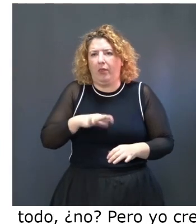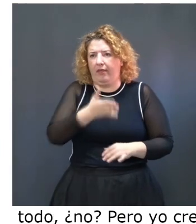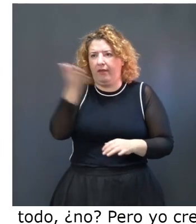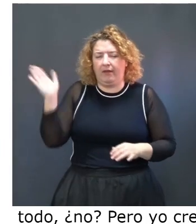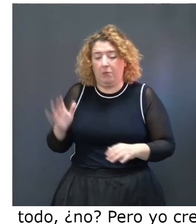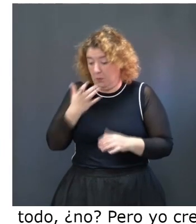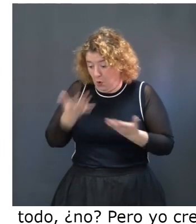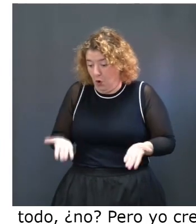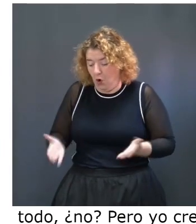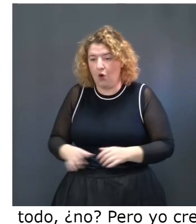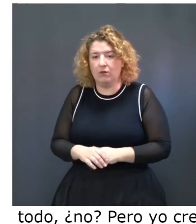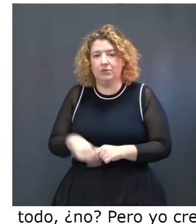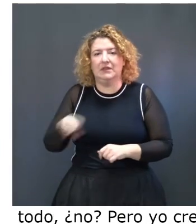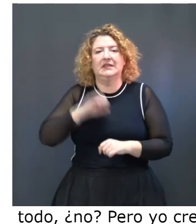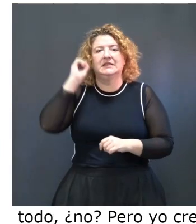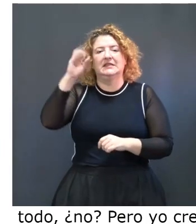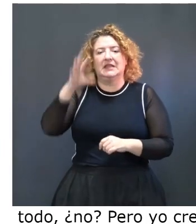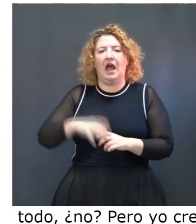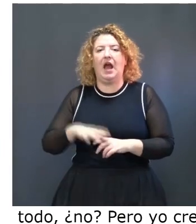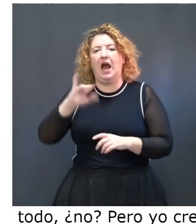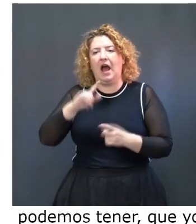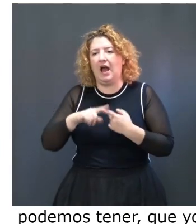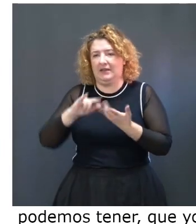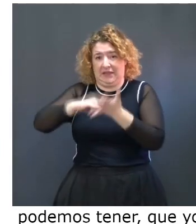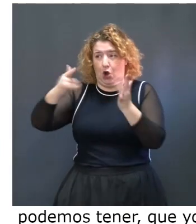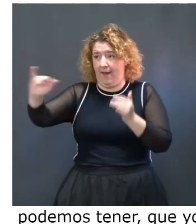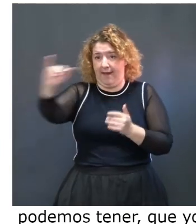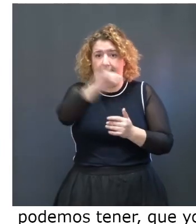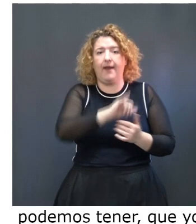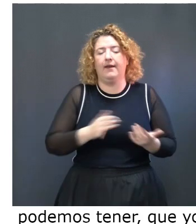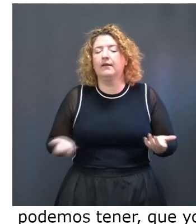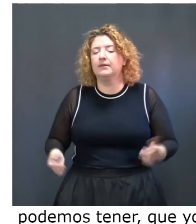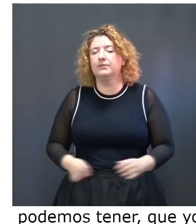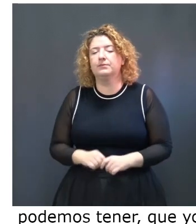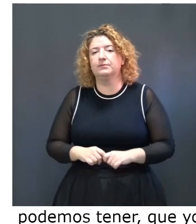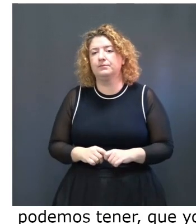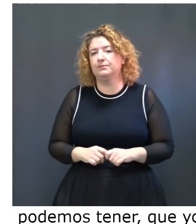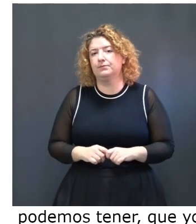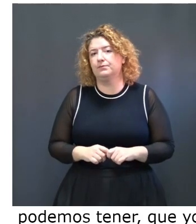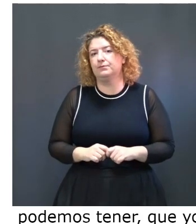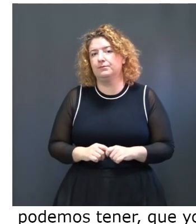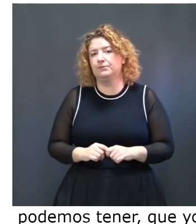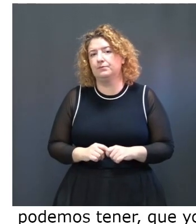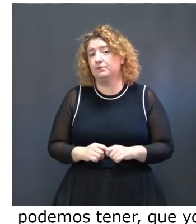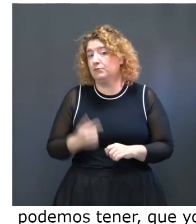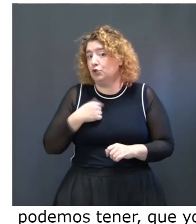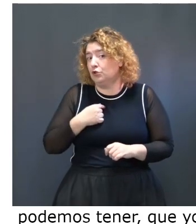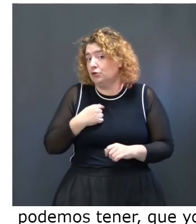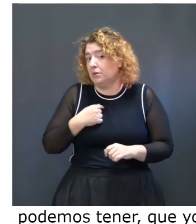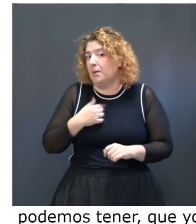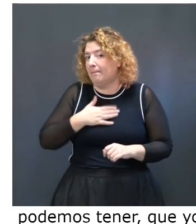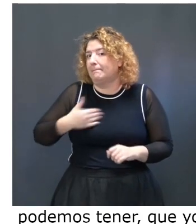mismo, ¿no?, estamos en esta charla, tenemos muchas de ellas, con lo cual yo por